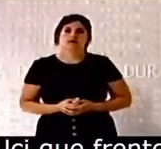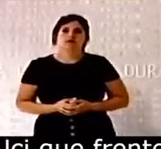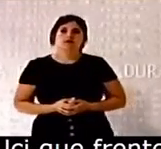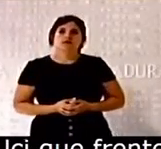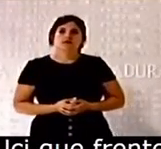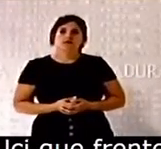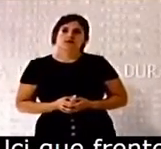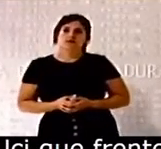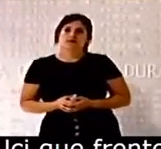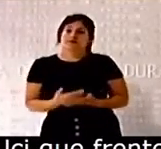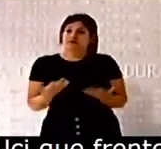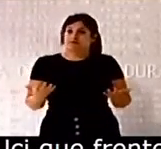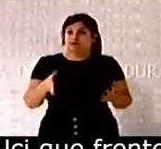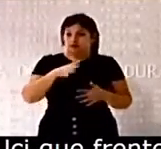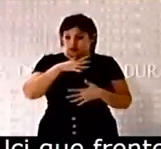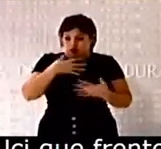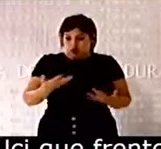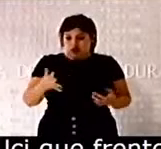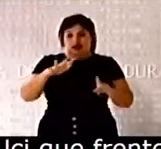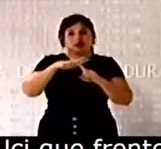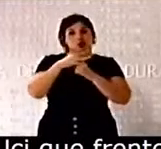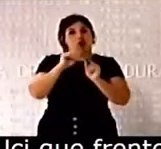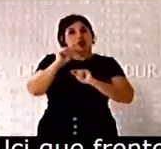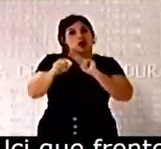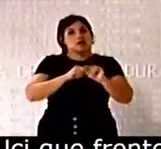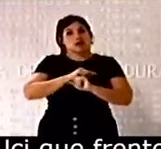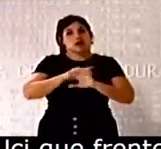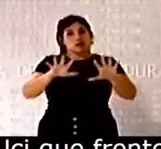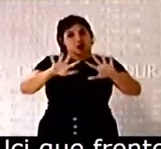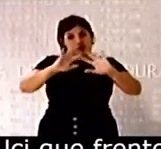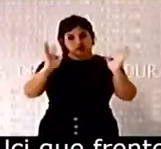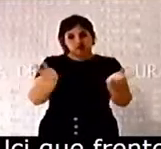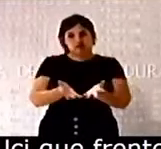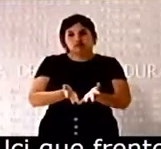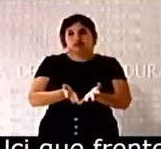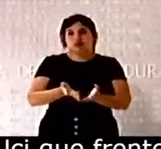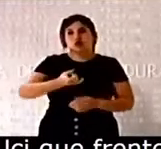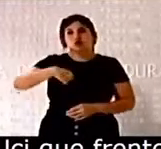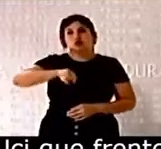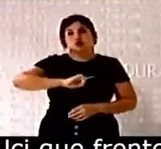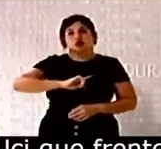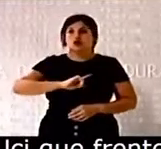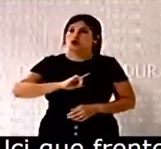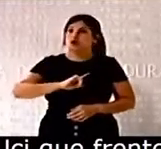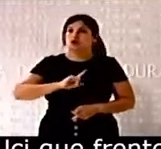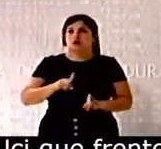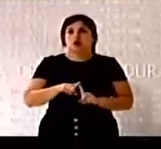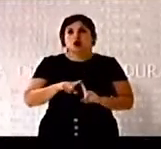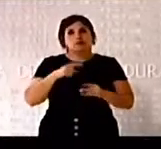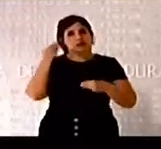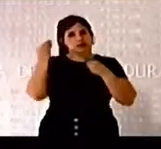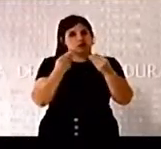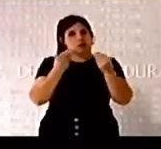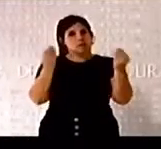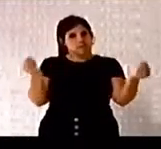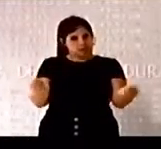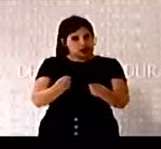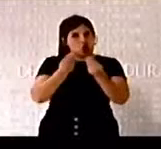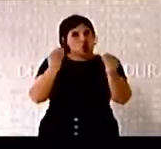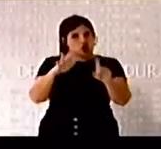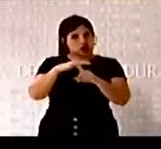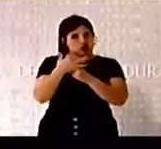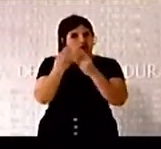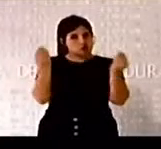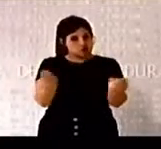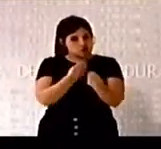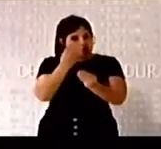Esta es una situación epidemiológica que, sin duda ninguna, creemos que es bastante mejorable, pero